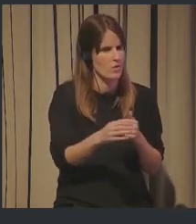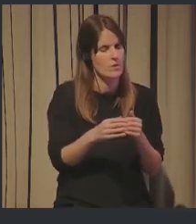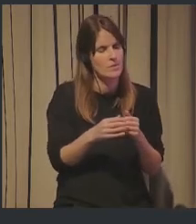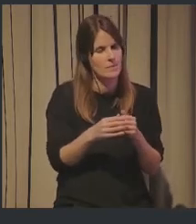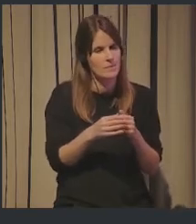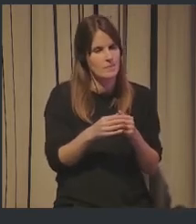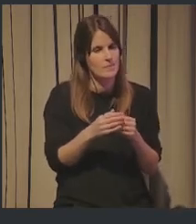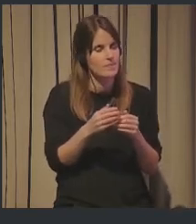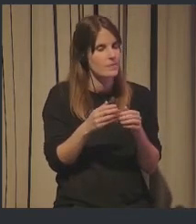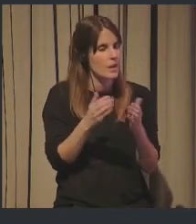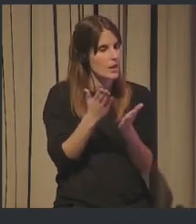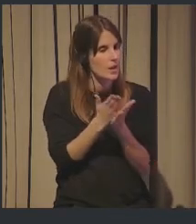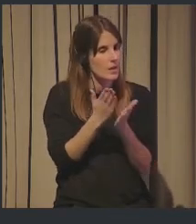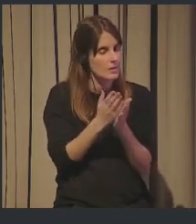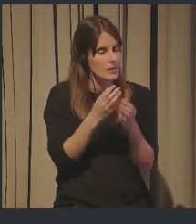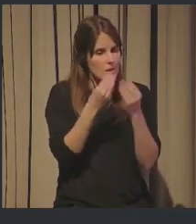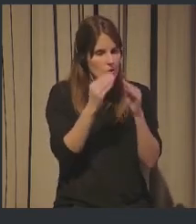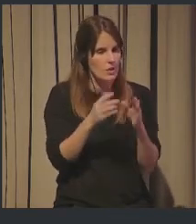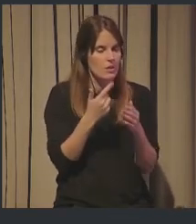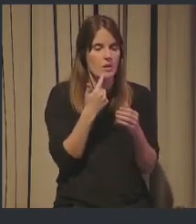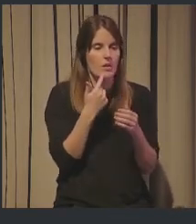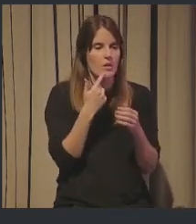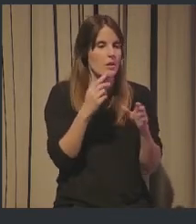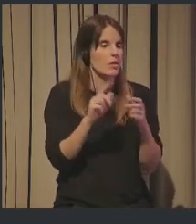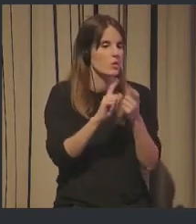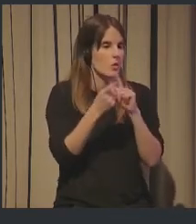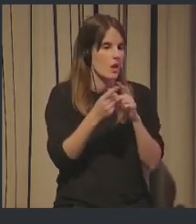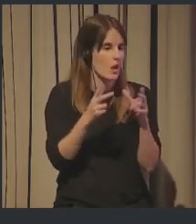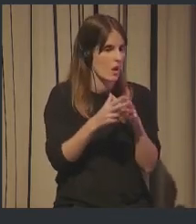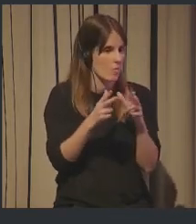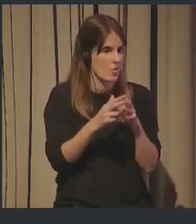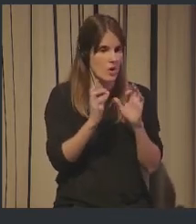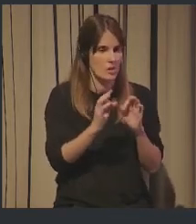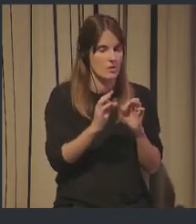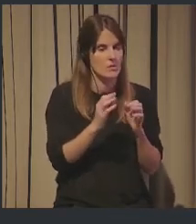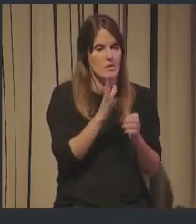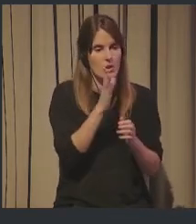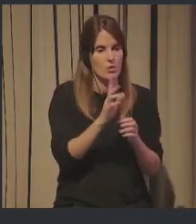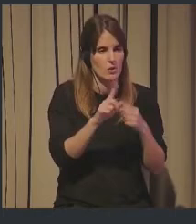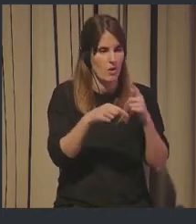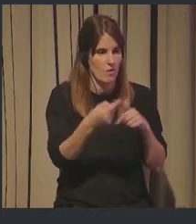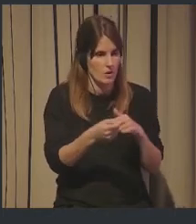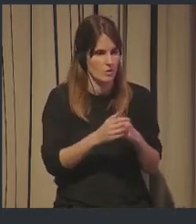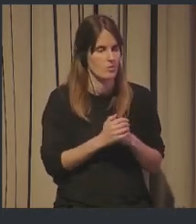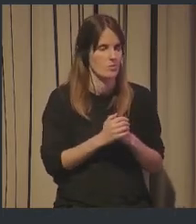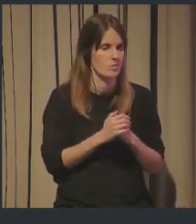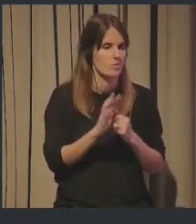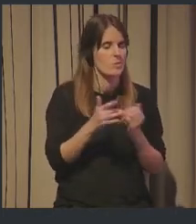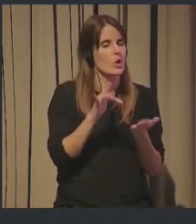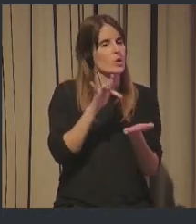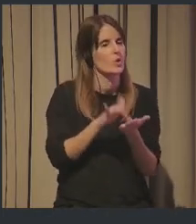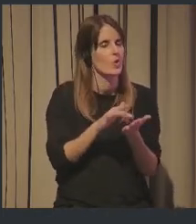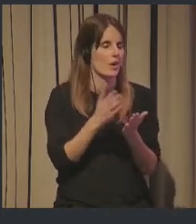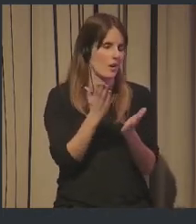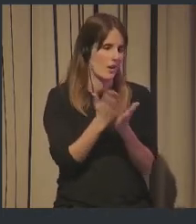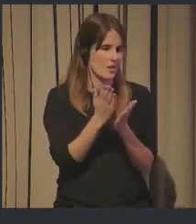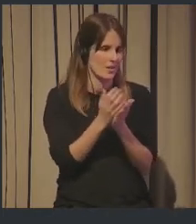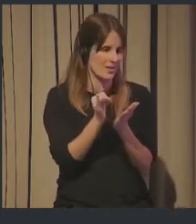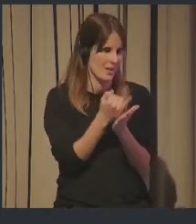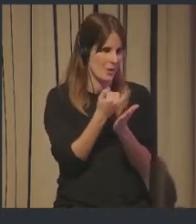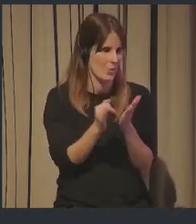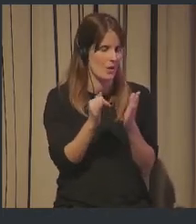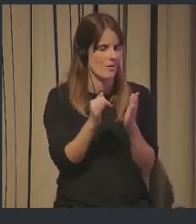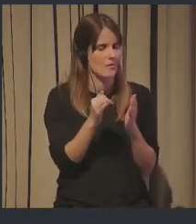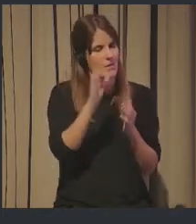es inevitable, que todo se ha sucedido por una razón, por causa-efecto. Y después pasamos a la clase de ciencias sociales. No